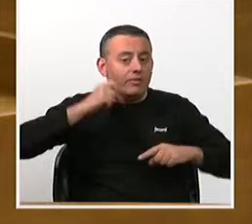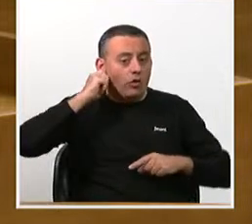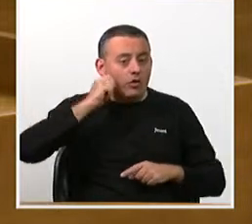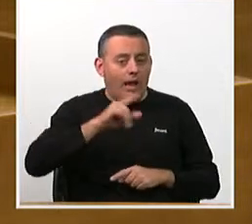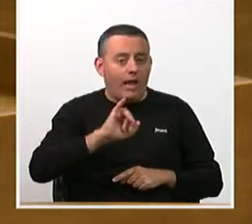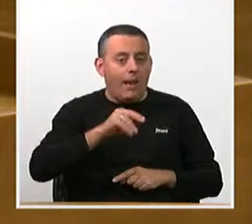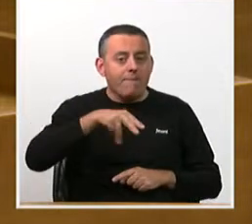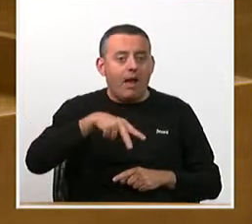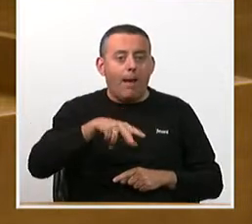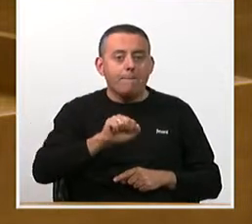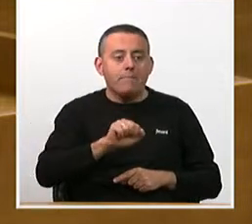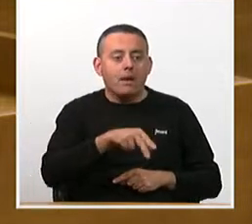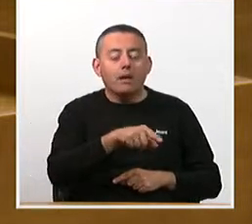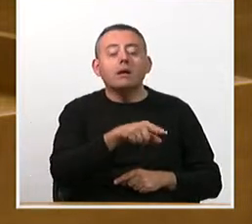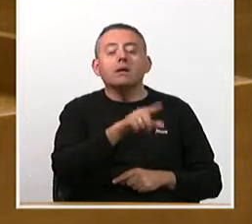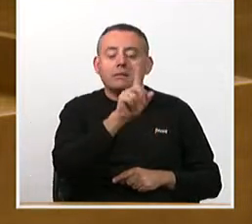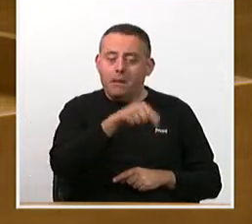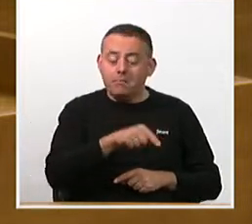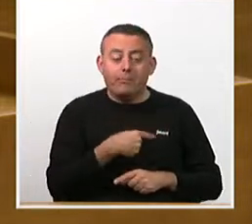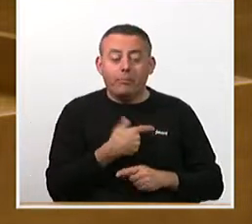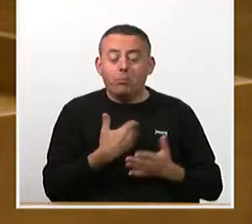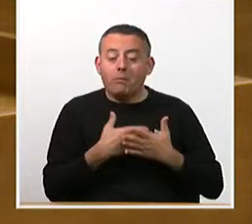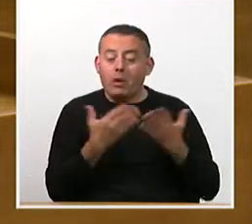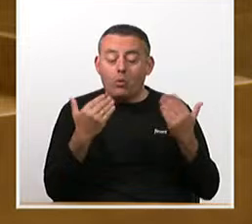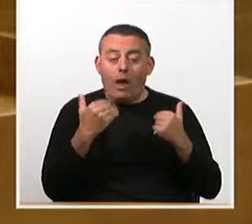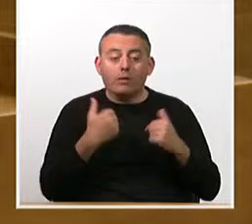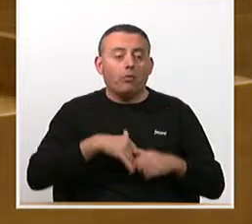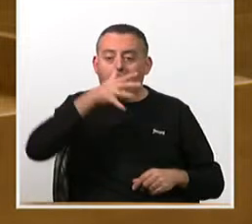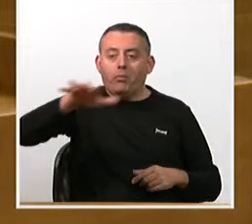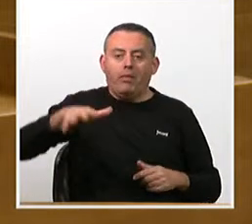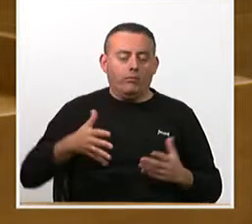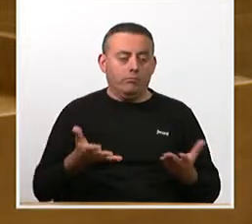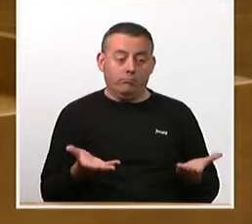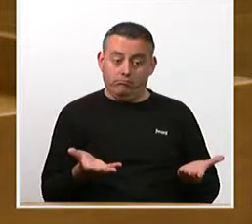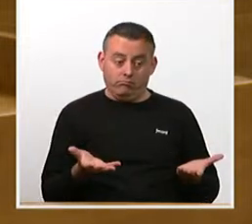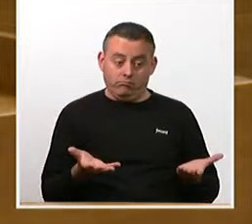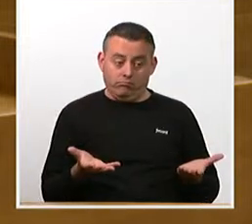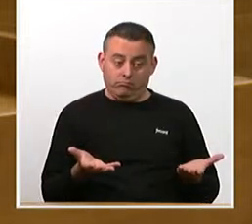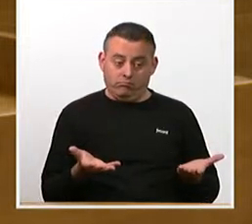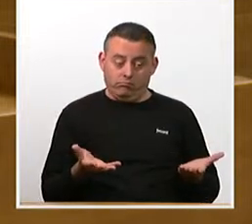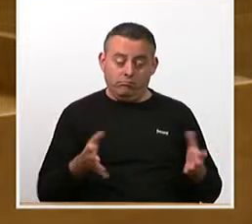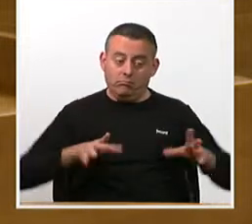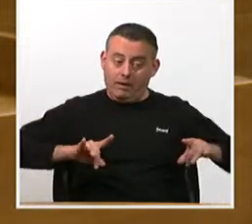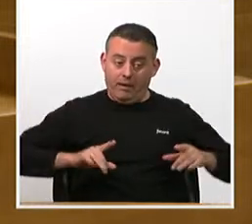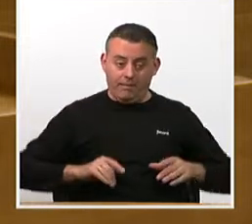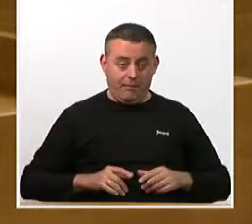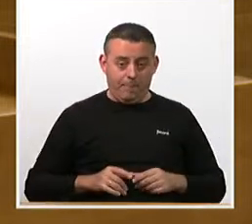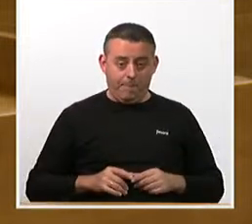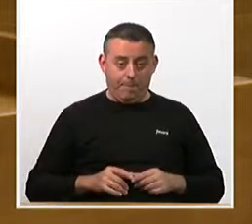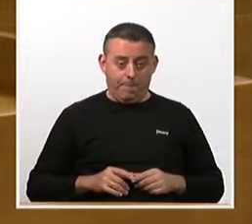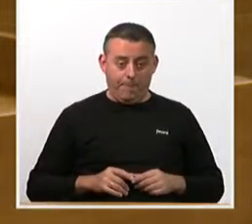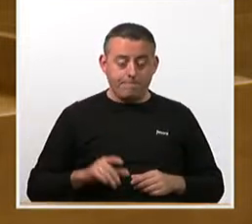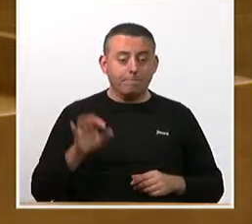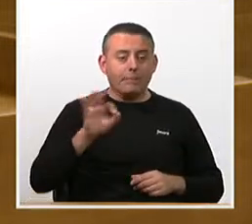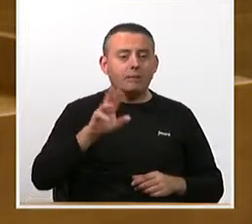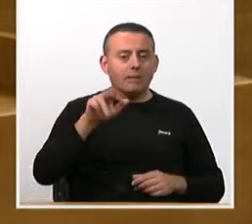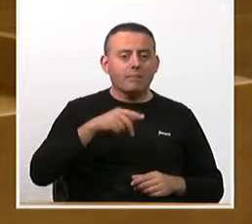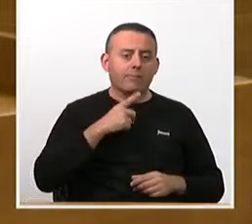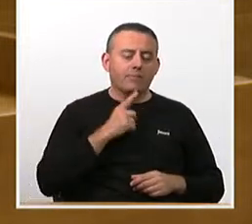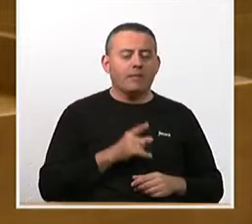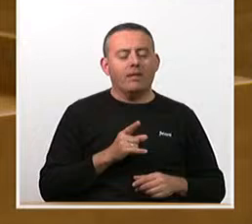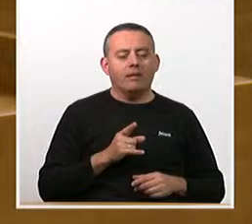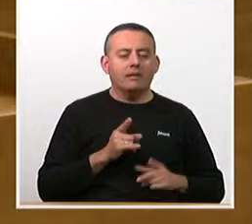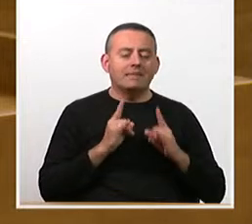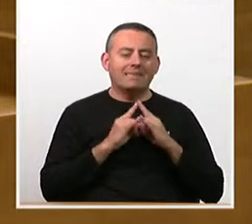conseller que tamb queicen chiringuitos y pagen chiringuitos en no Din p